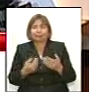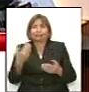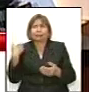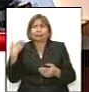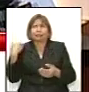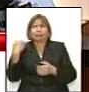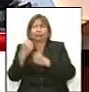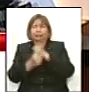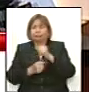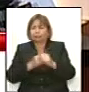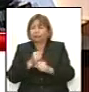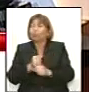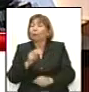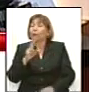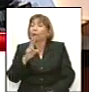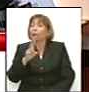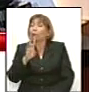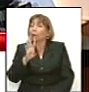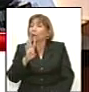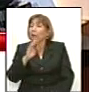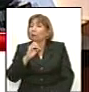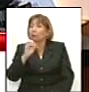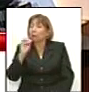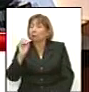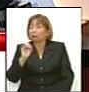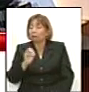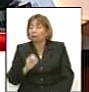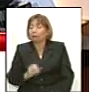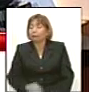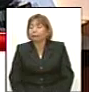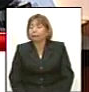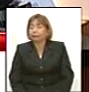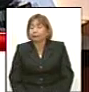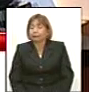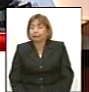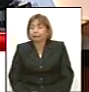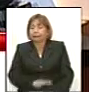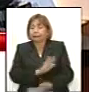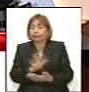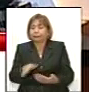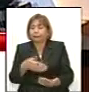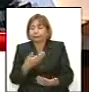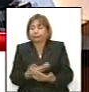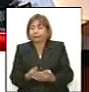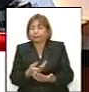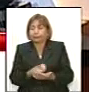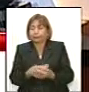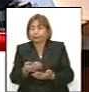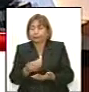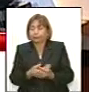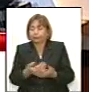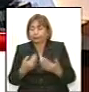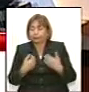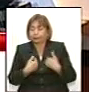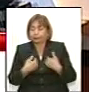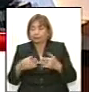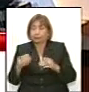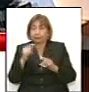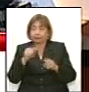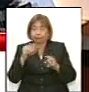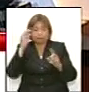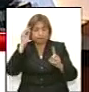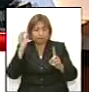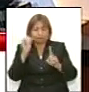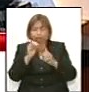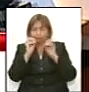pasado de 94%. Nuevamente, congresista, toda la apertura de que este pueda ser una oportunidad para trabajar